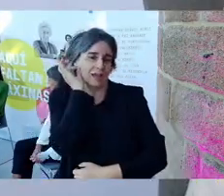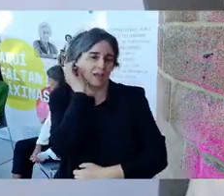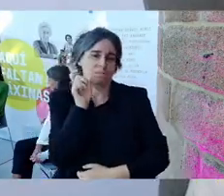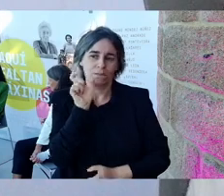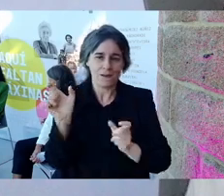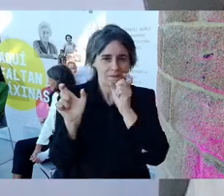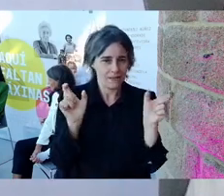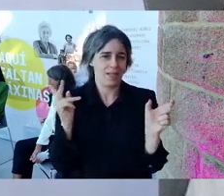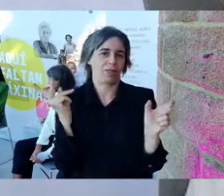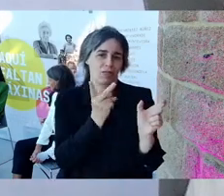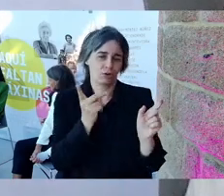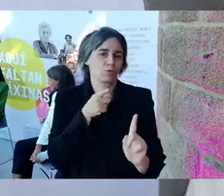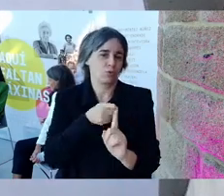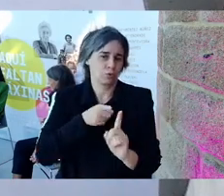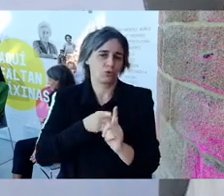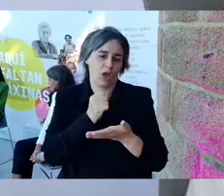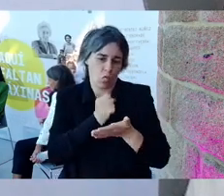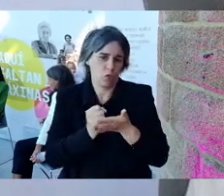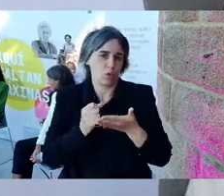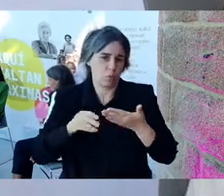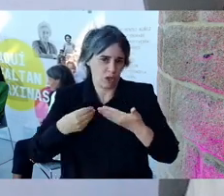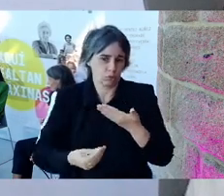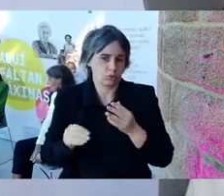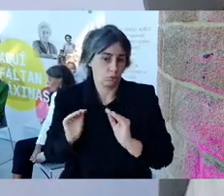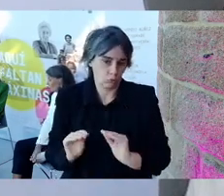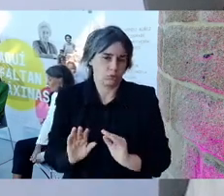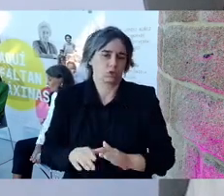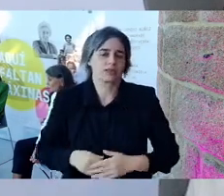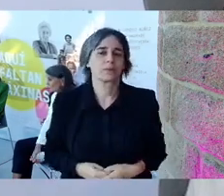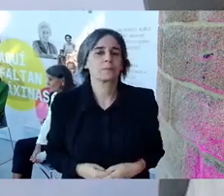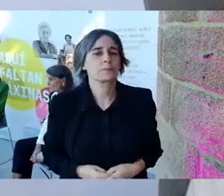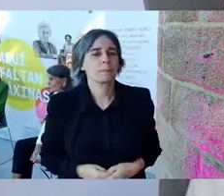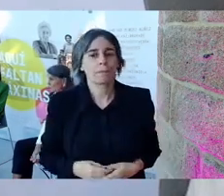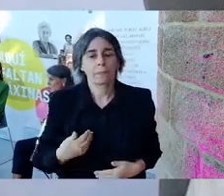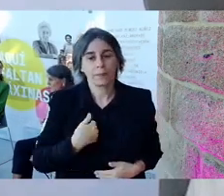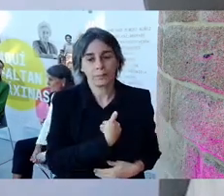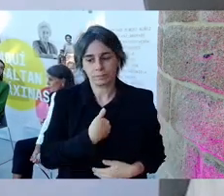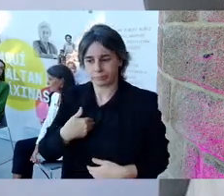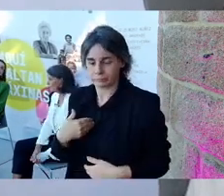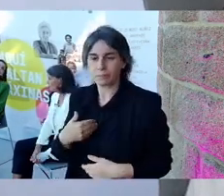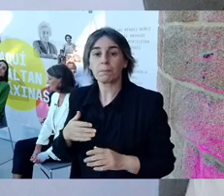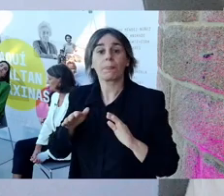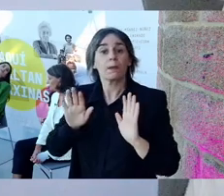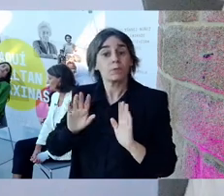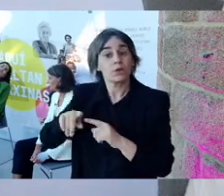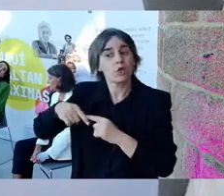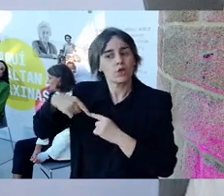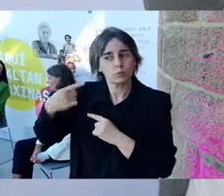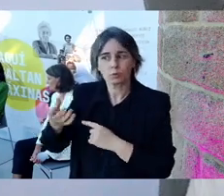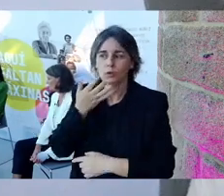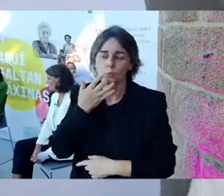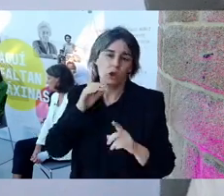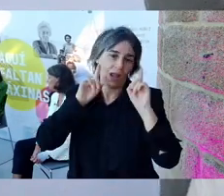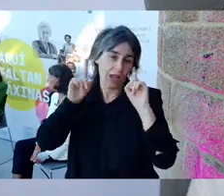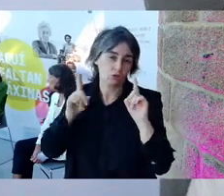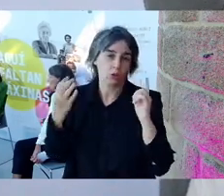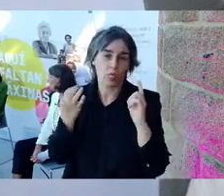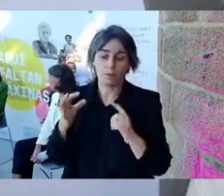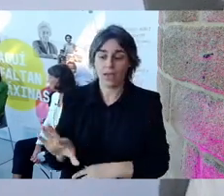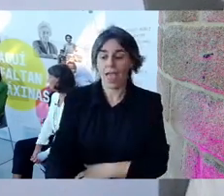cuando pues a la hora de expedir su documentación propia. Pero luego, cuando le toca